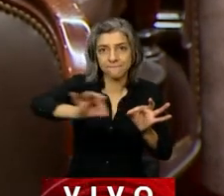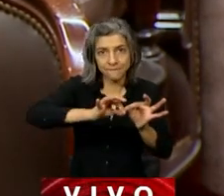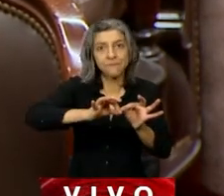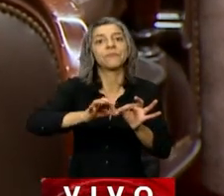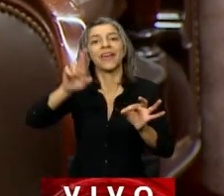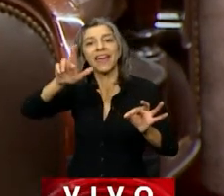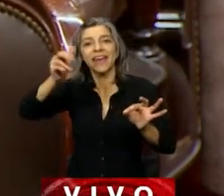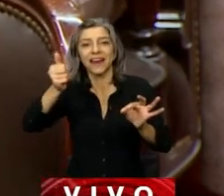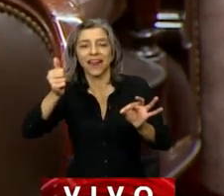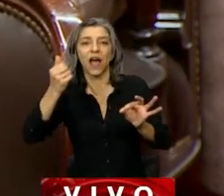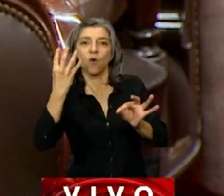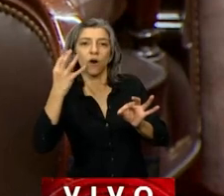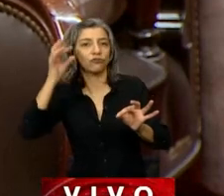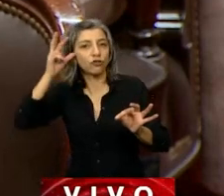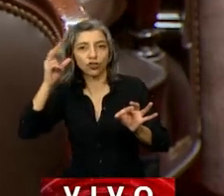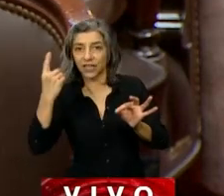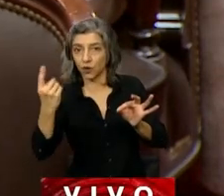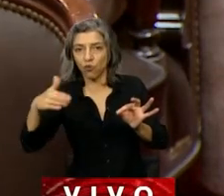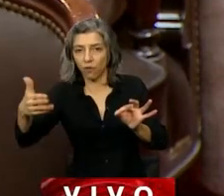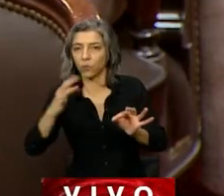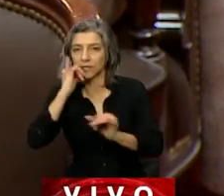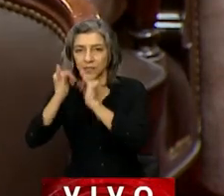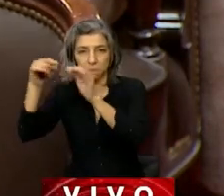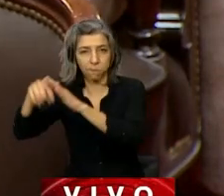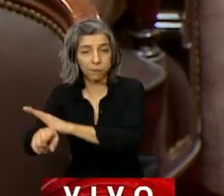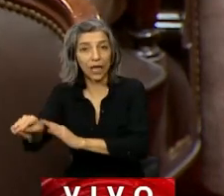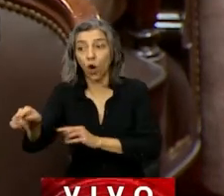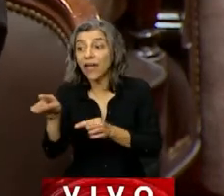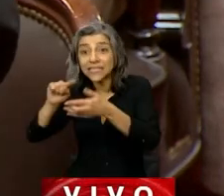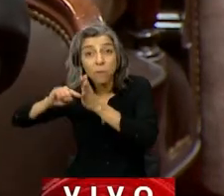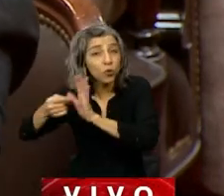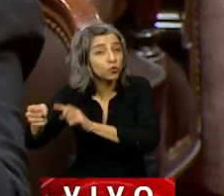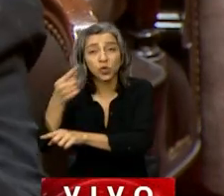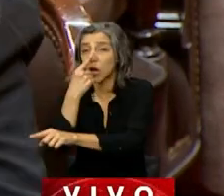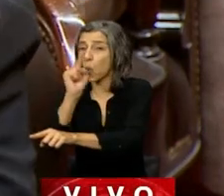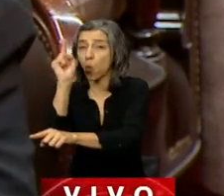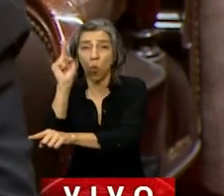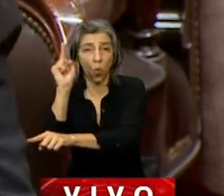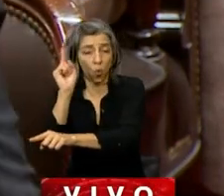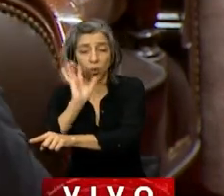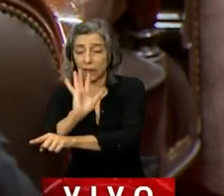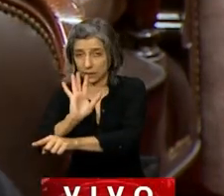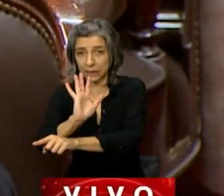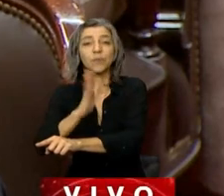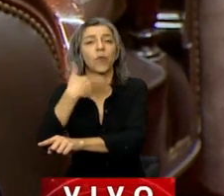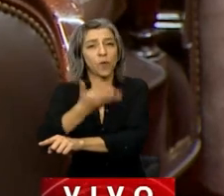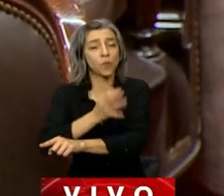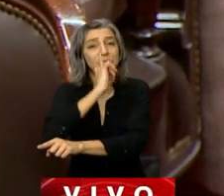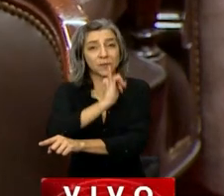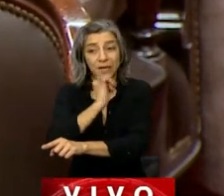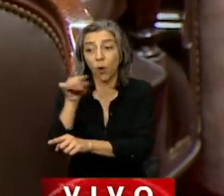punto RA481 al que me voy a referir más adelante, que es el último punto, y esto lo vuelvo a remarcar, el